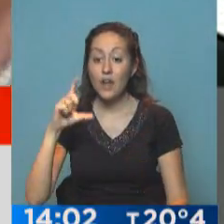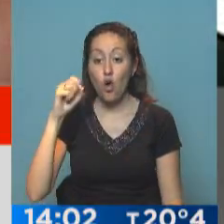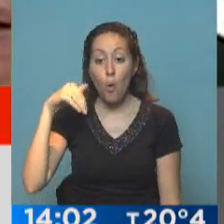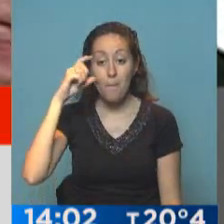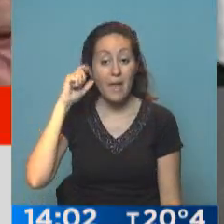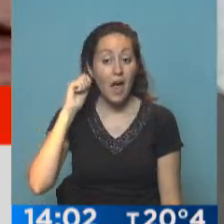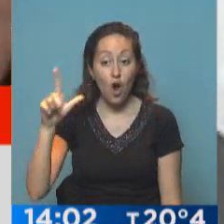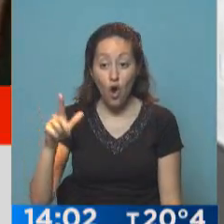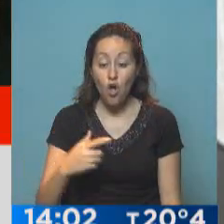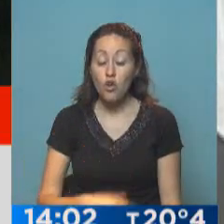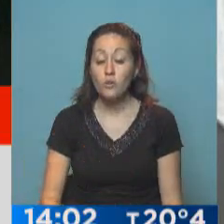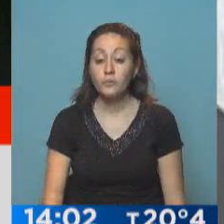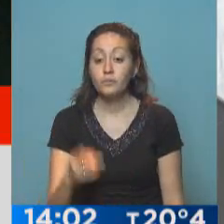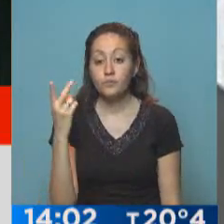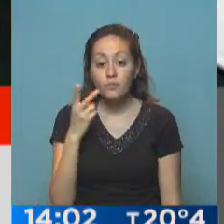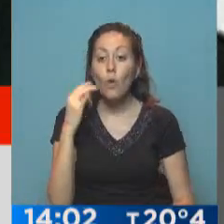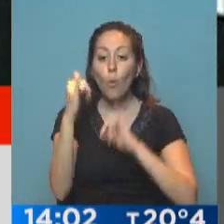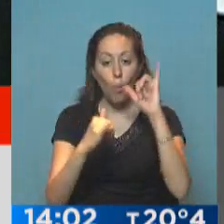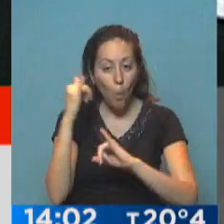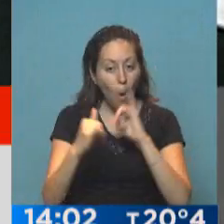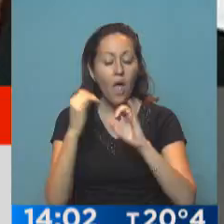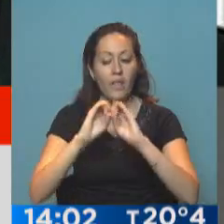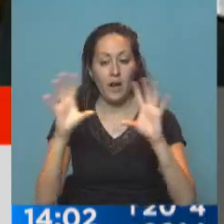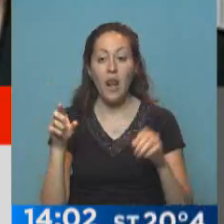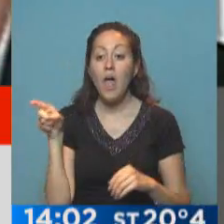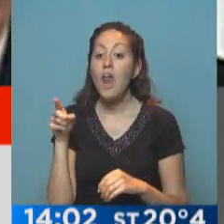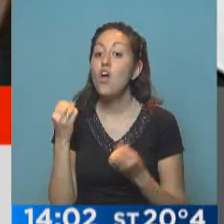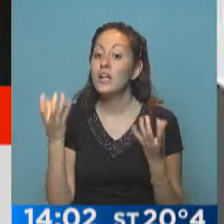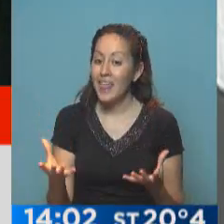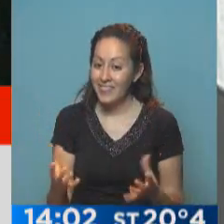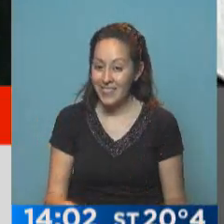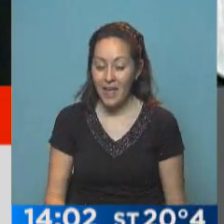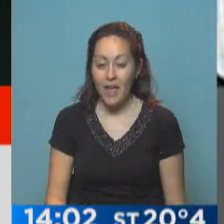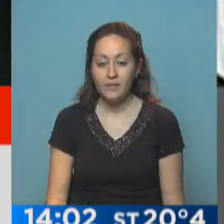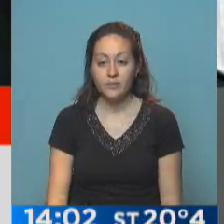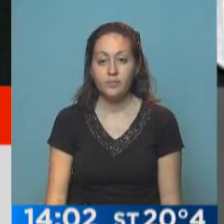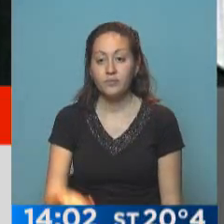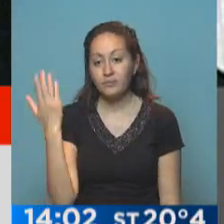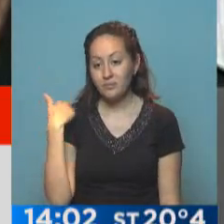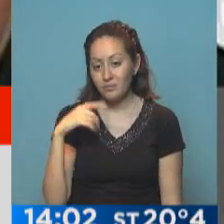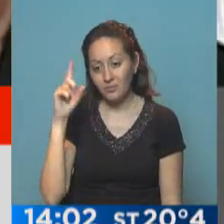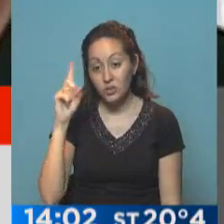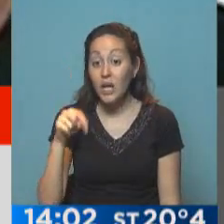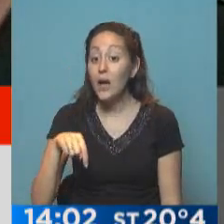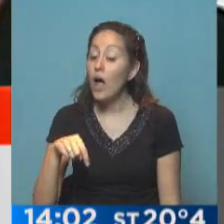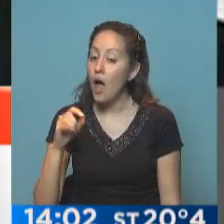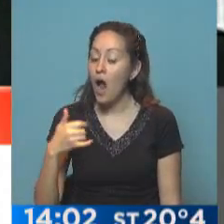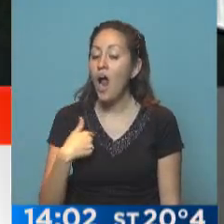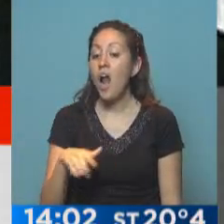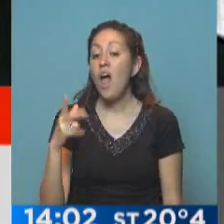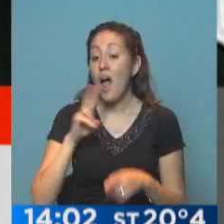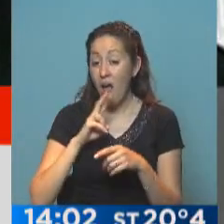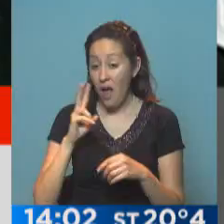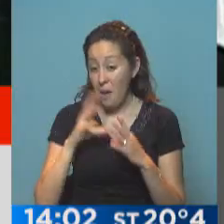argentino procesado por este escándalo. Los detalles con Maxi Steinmann. Hola, Maxi. ¿Cómo va? Muy bien. Algo se sabía, ¿no? Porque no en vano